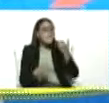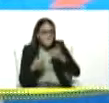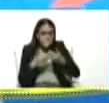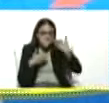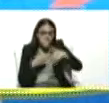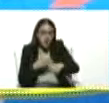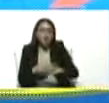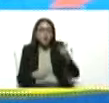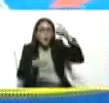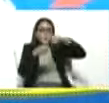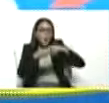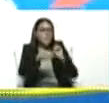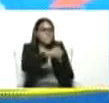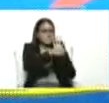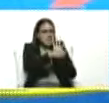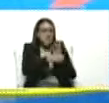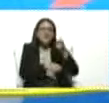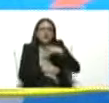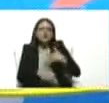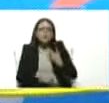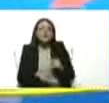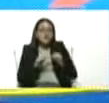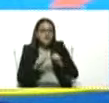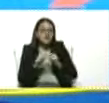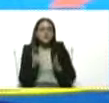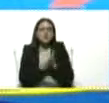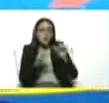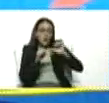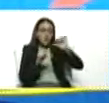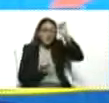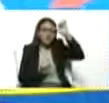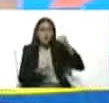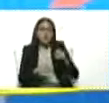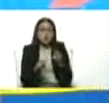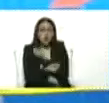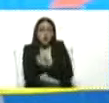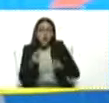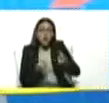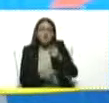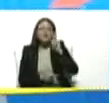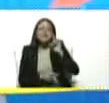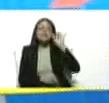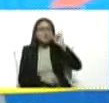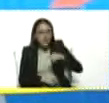fundamentalmente para el desarrollo económico y desarrollar la vocación exportadora.